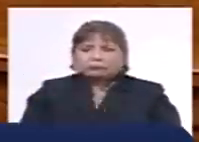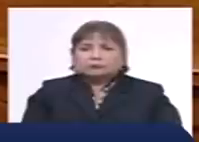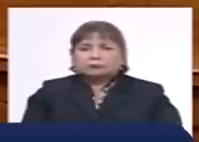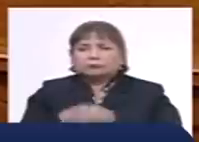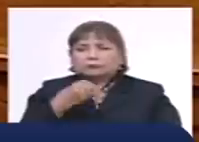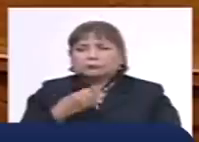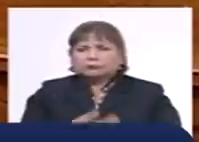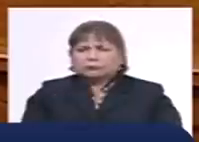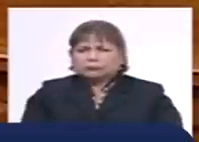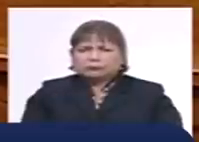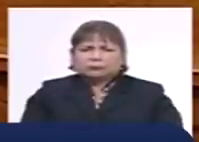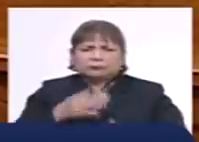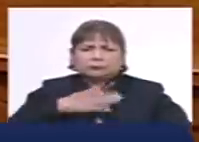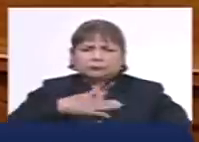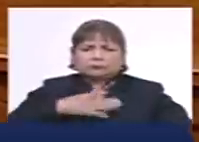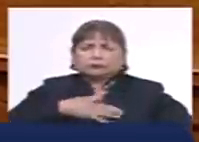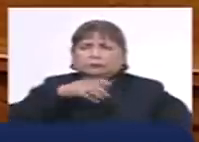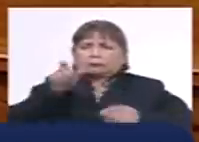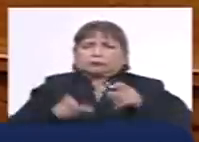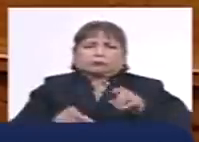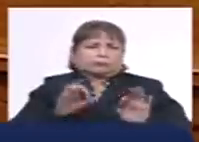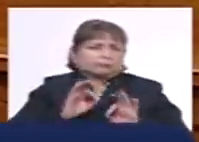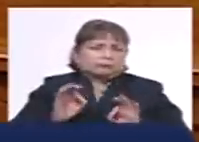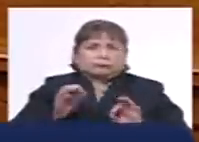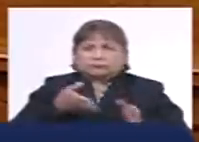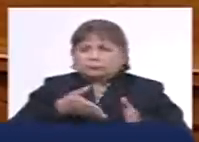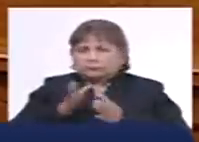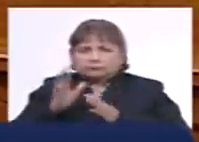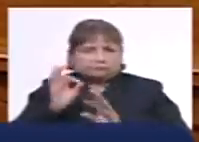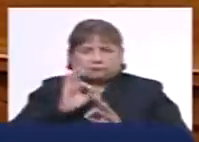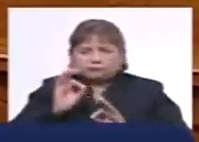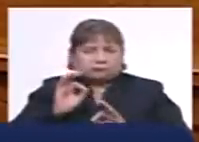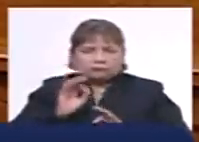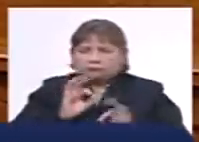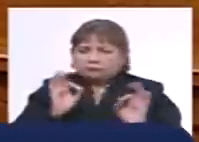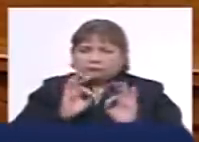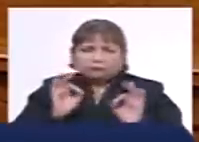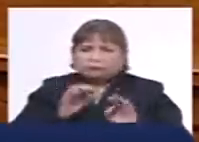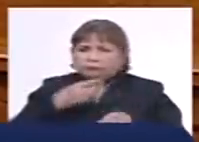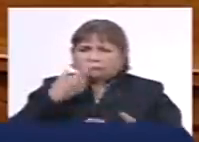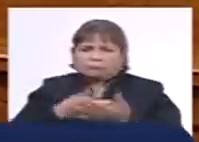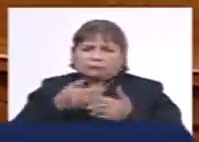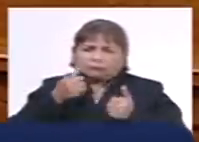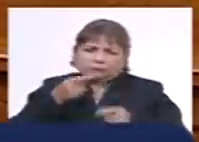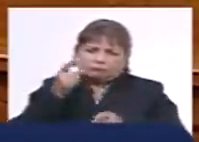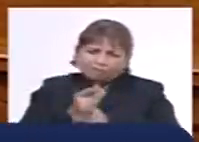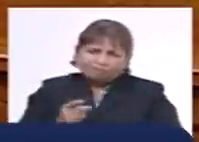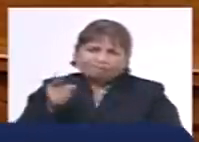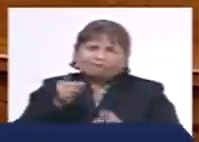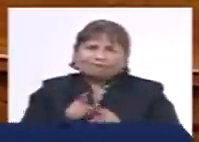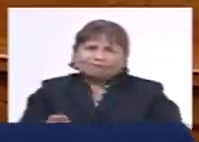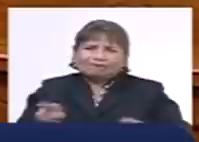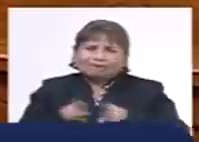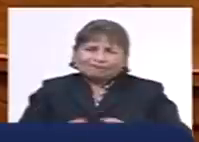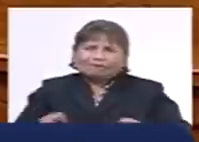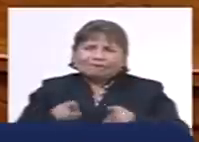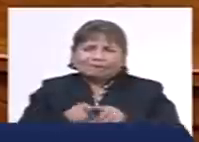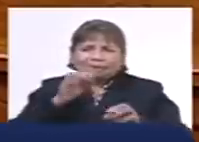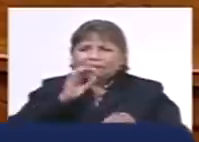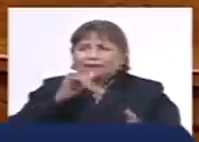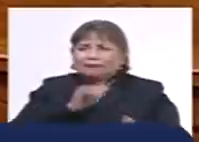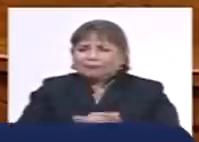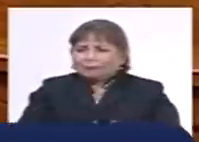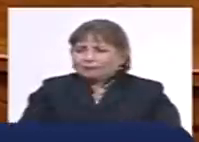por la humanidad. De manera que no resulta pues bien seguir, ¿no?, con eso de